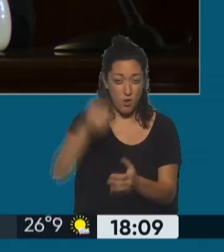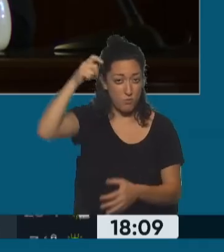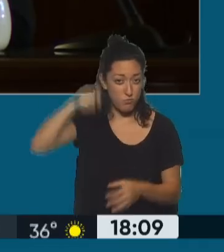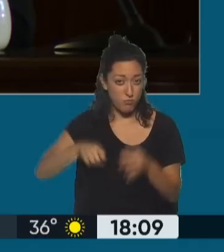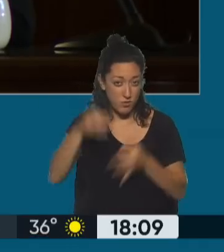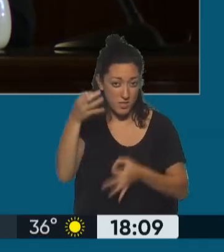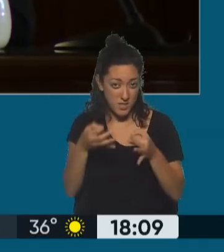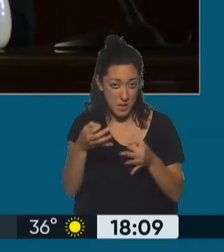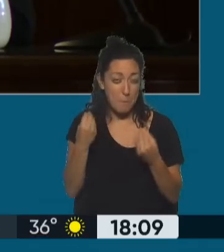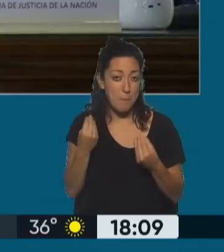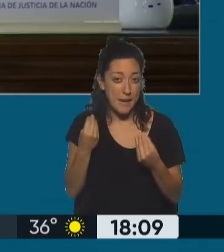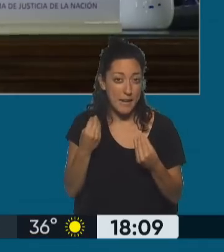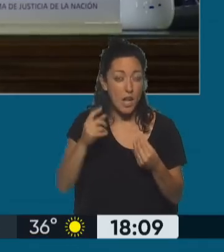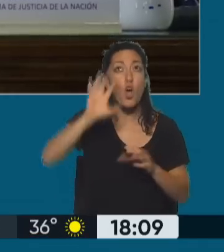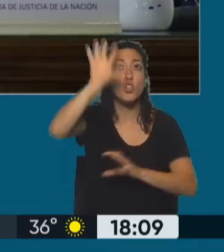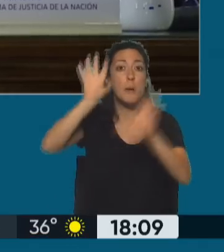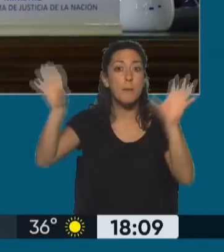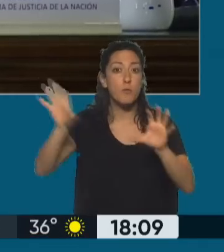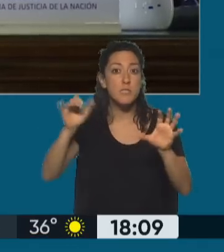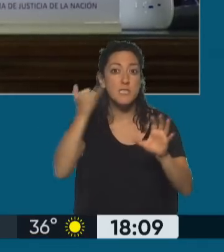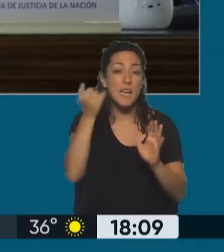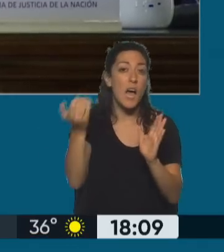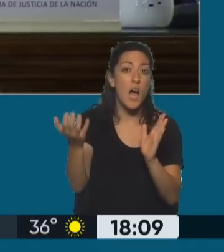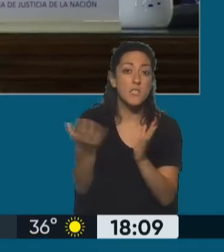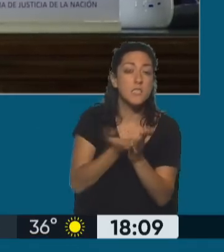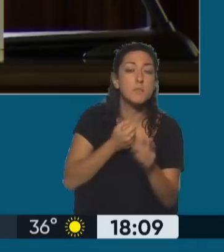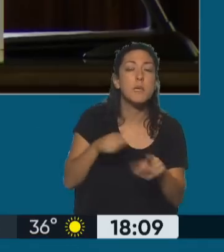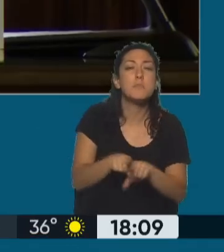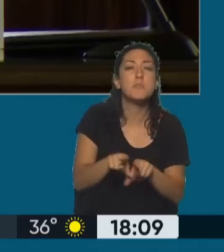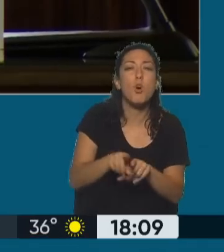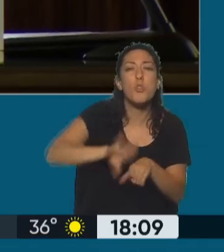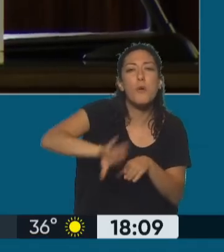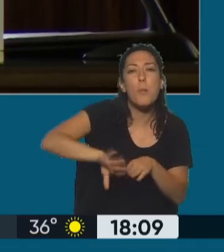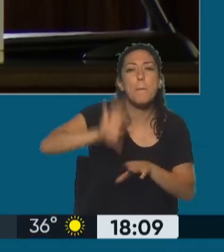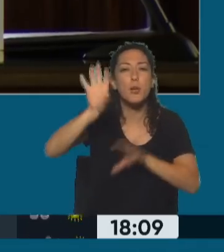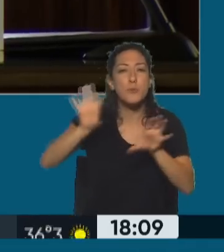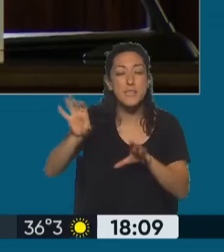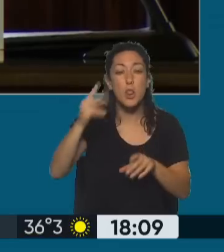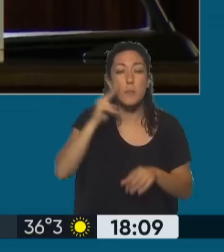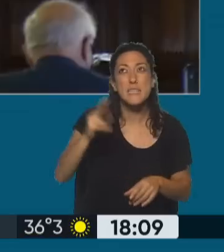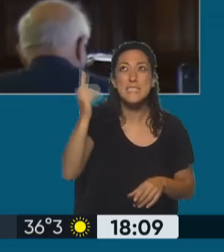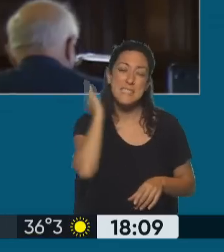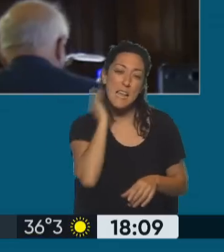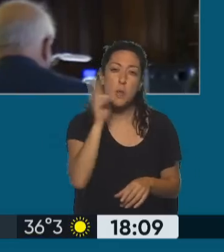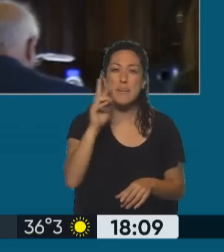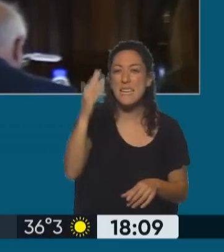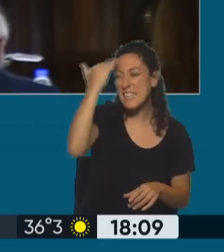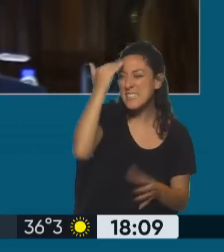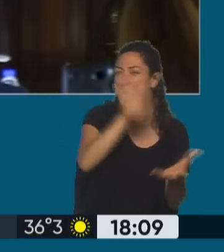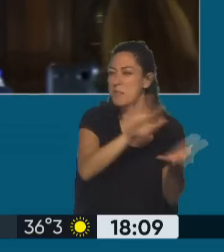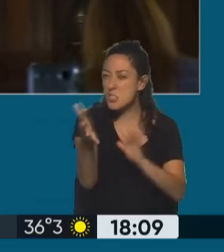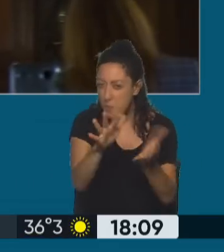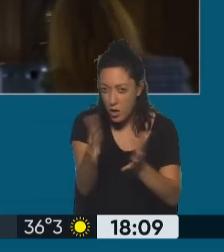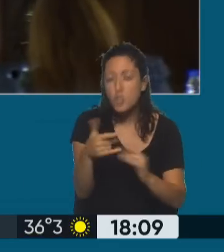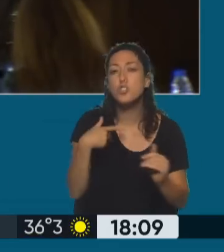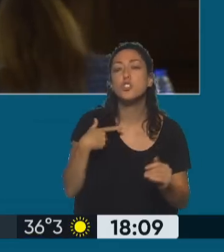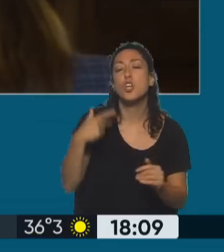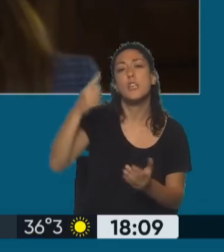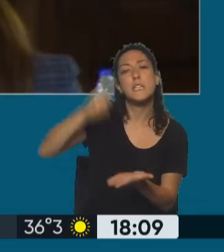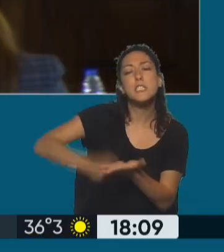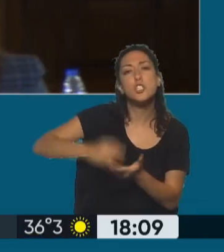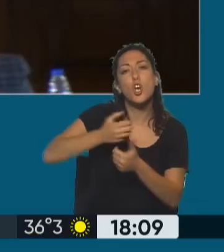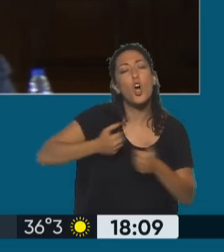una deuda con otras provincias. Santa Fe, por ejemplo. Claro, recuerdan que a principios de 2016, finales de 2015, hubo un fallo de la Corte